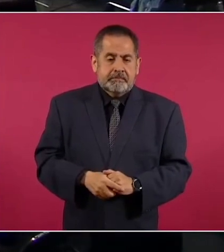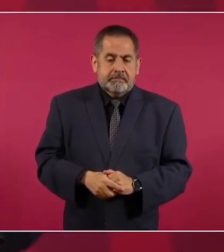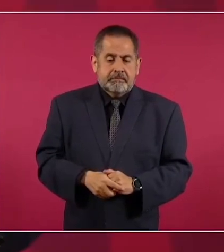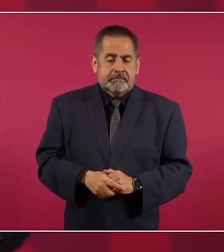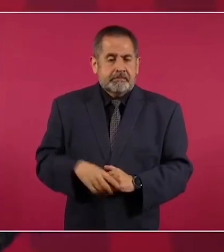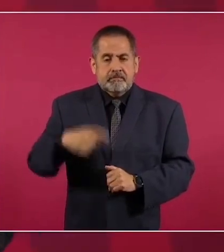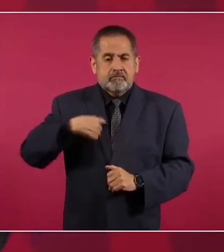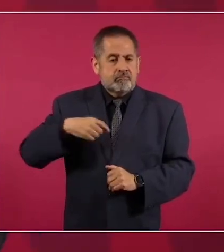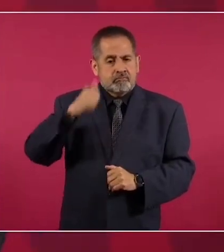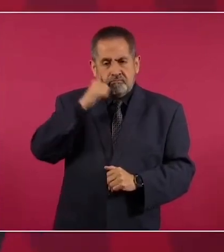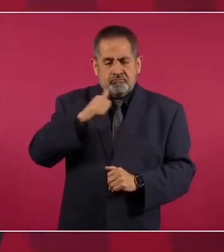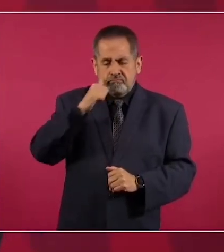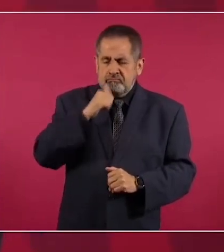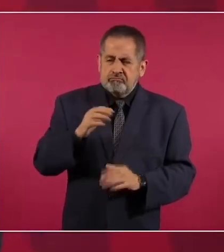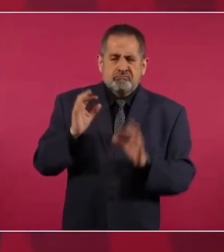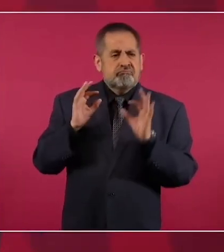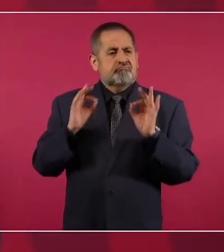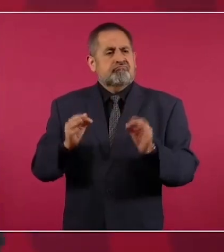siempre hemos salido